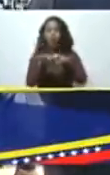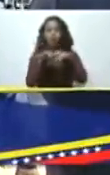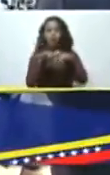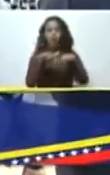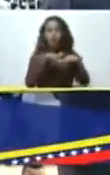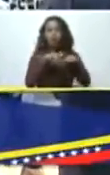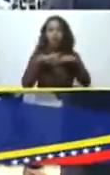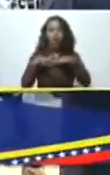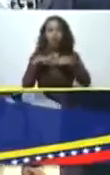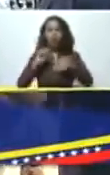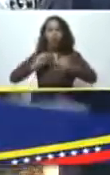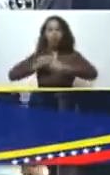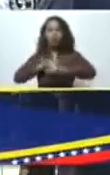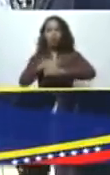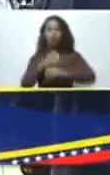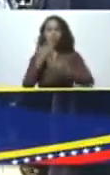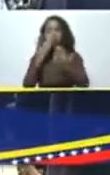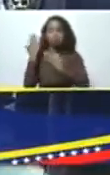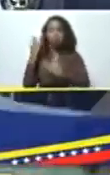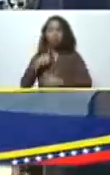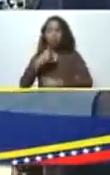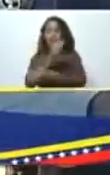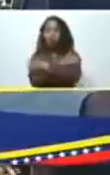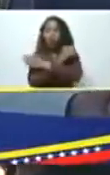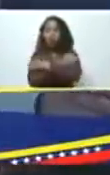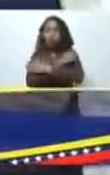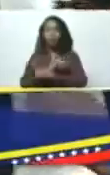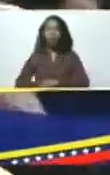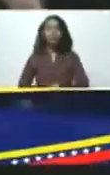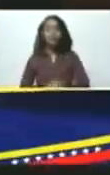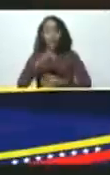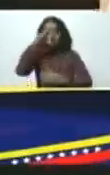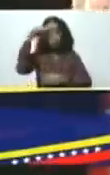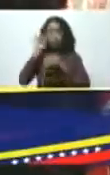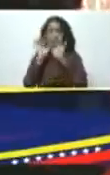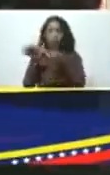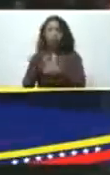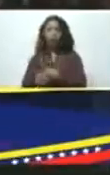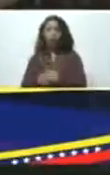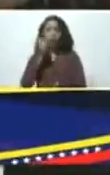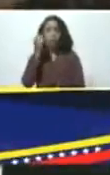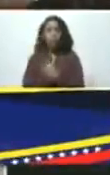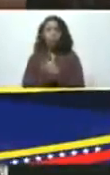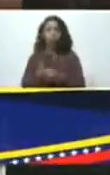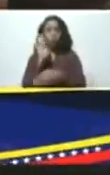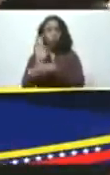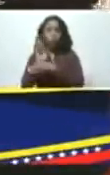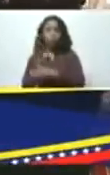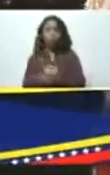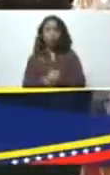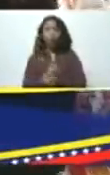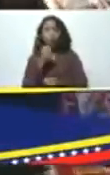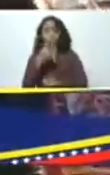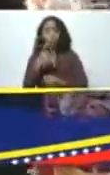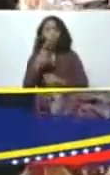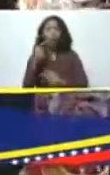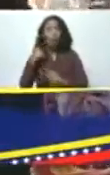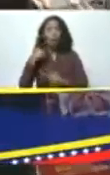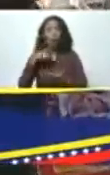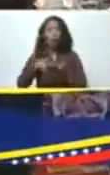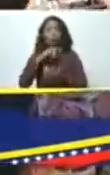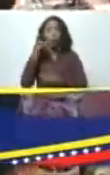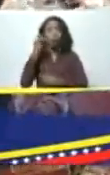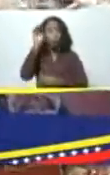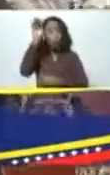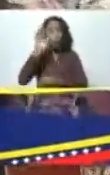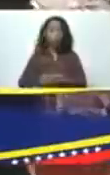belleza, Héctor Rodríguez. Gracias. ¿Ah? Te felicito. Gracias. Que Dios te bendiga. Amén. Cuídense mucho. Amén. Bueno, me deben unos dulcitos para el